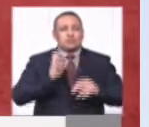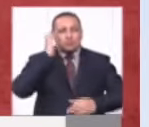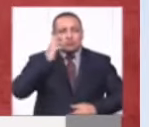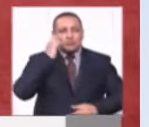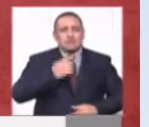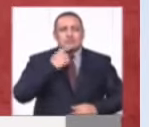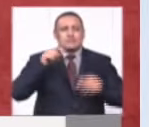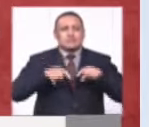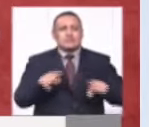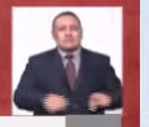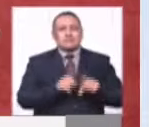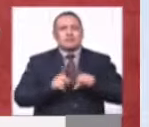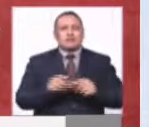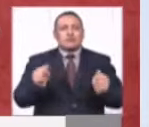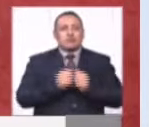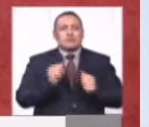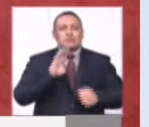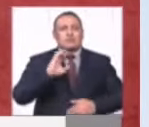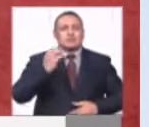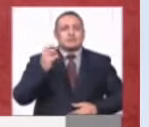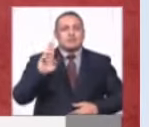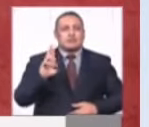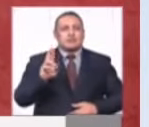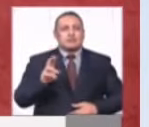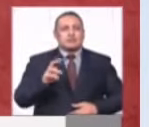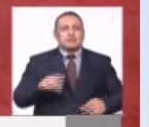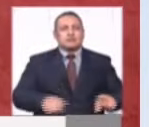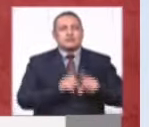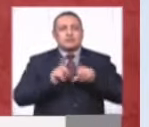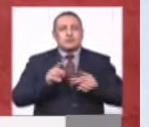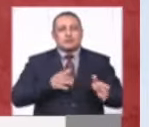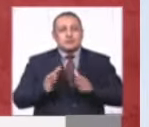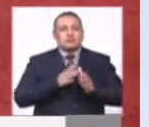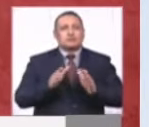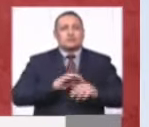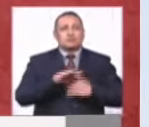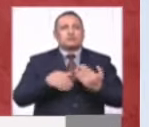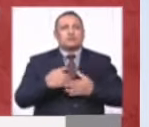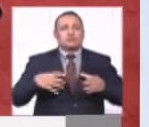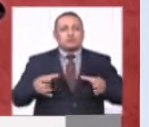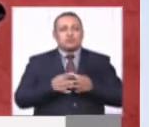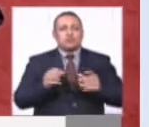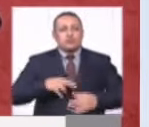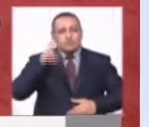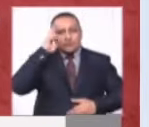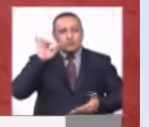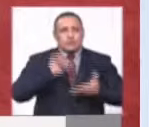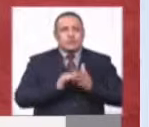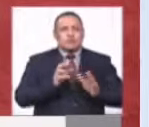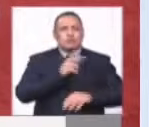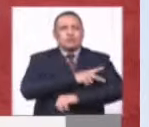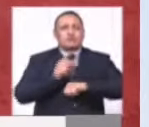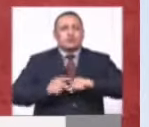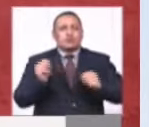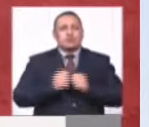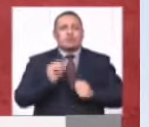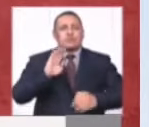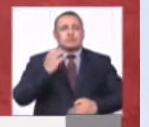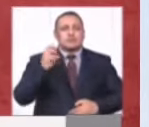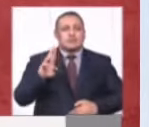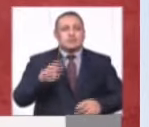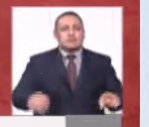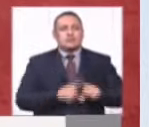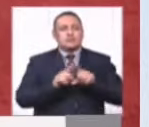le corresponde más al Banco Central de Reserva. En este sentido, todos nosotros confiamos en el profesionalismo del banco y